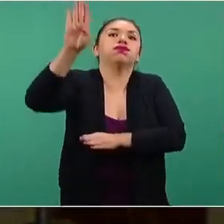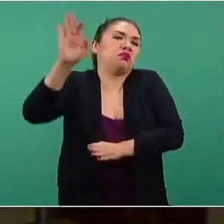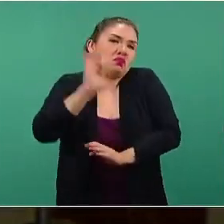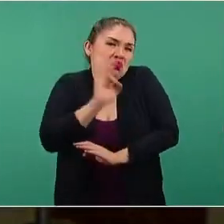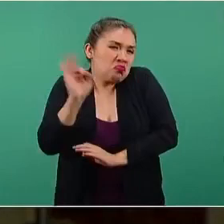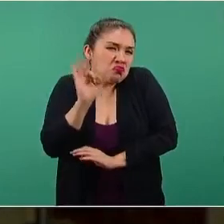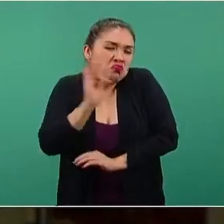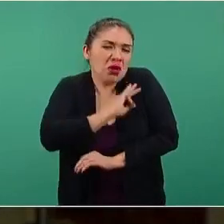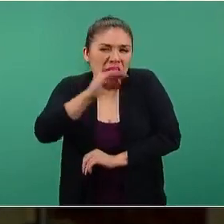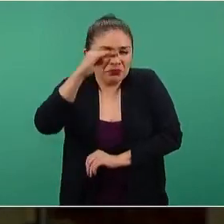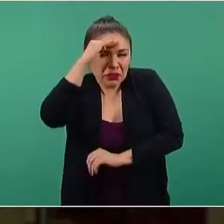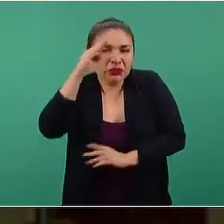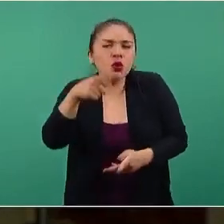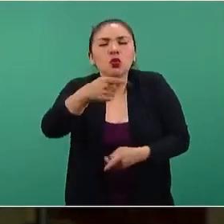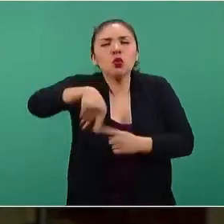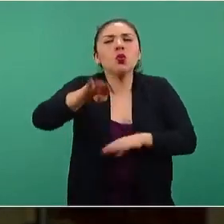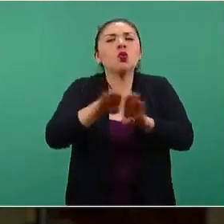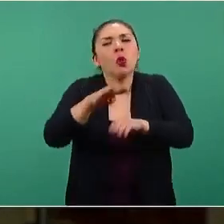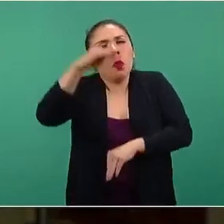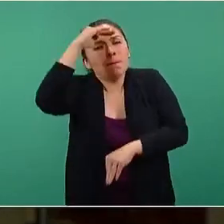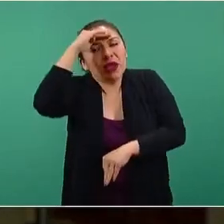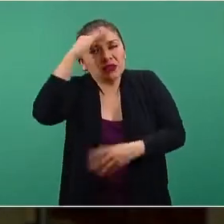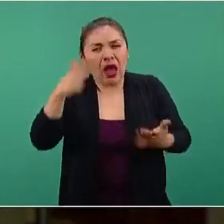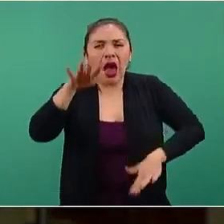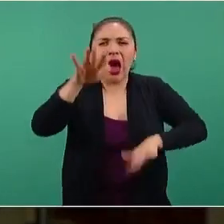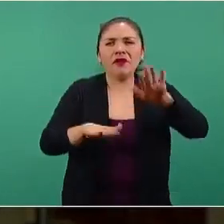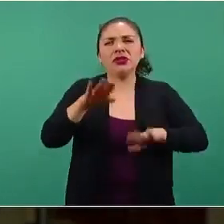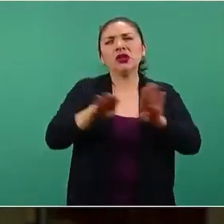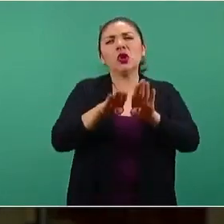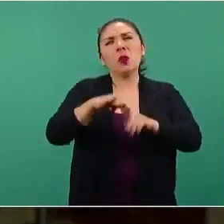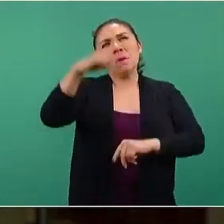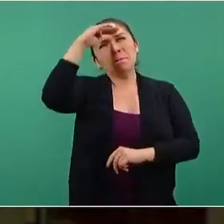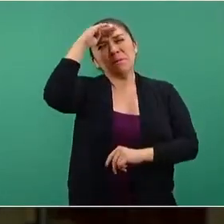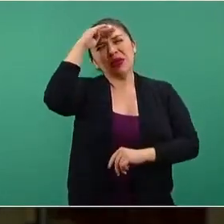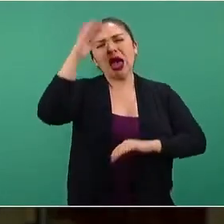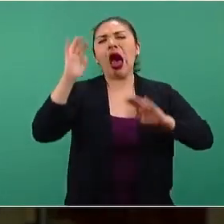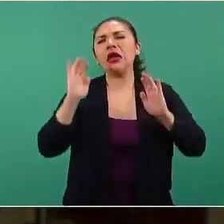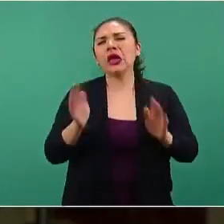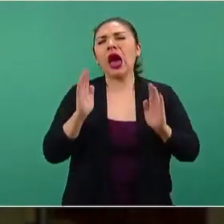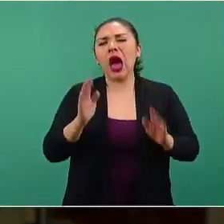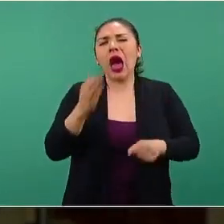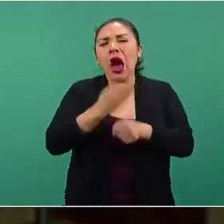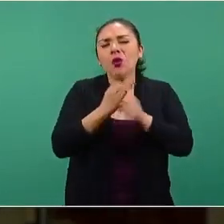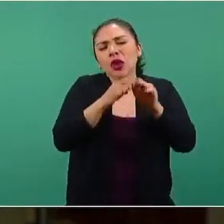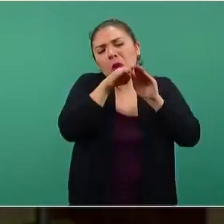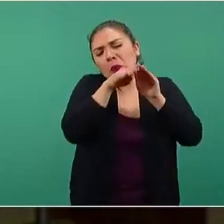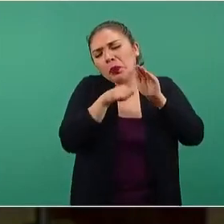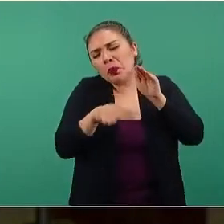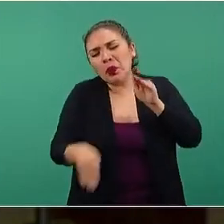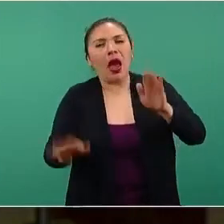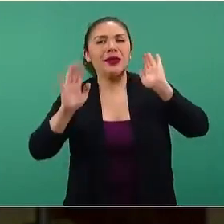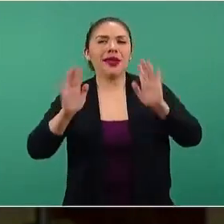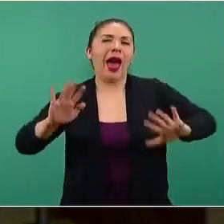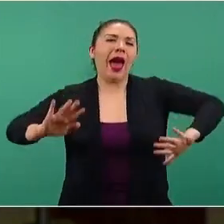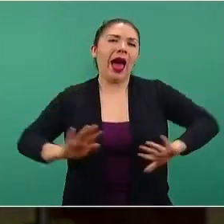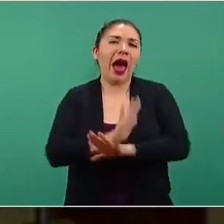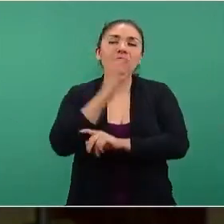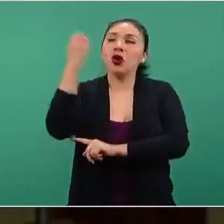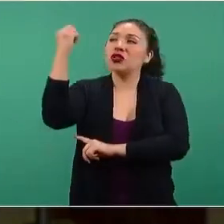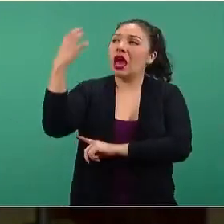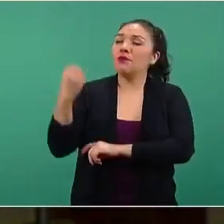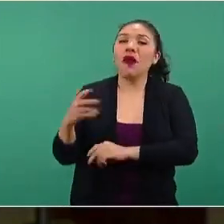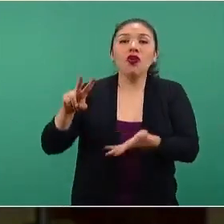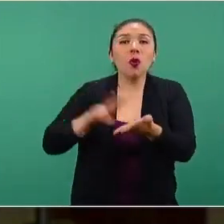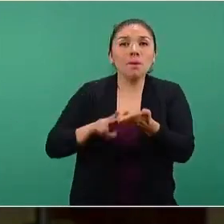qué se está considerando, ¿no? Porque como que a veces se da esa falsa idea de que como vamos para abajo, esto ya cambió, como pasamos a verde,